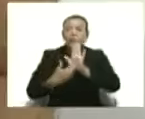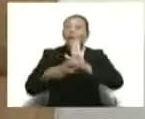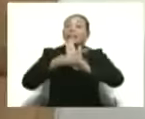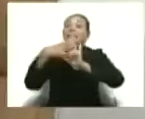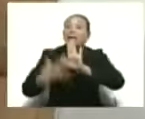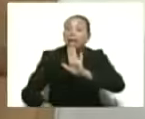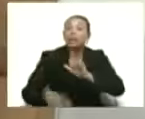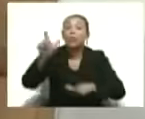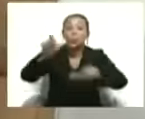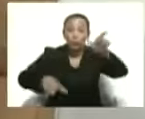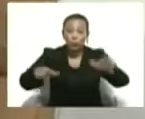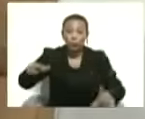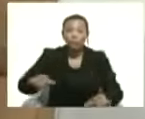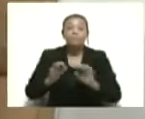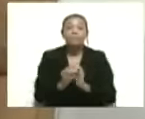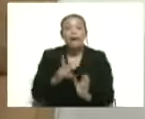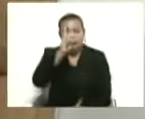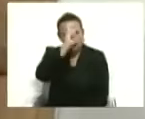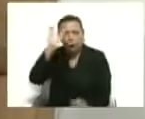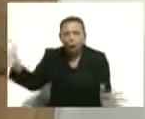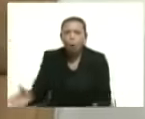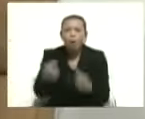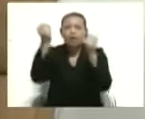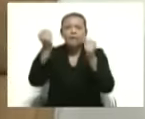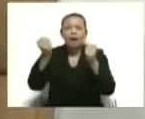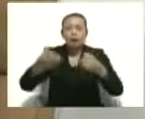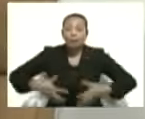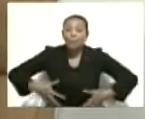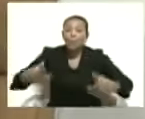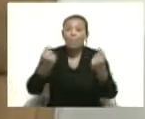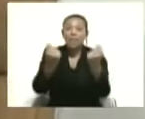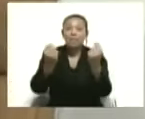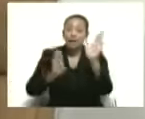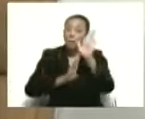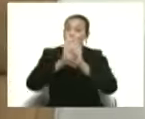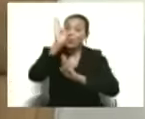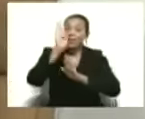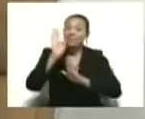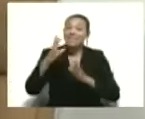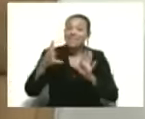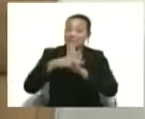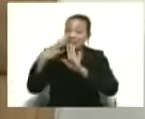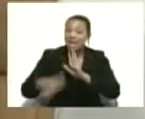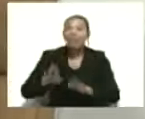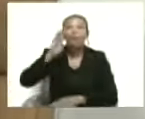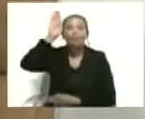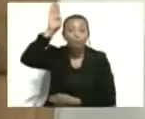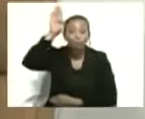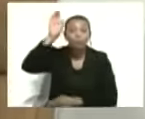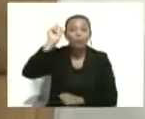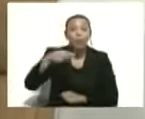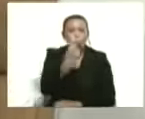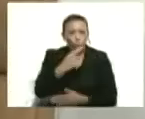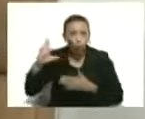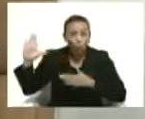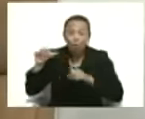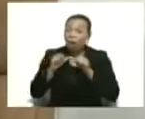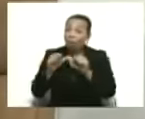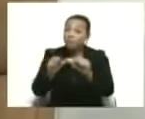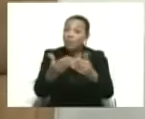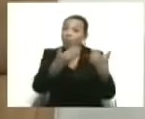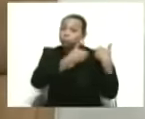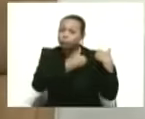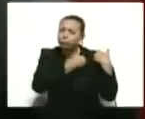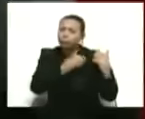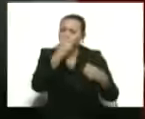derecho de reconquistar la prosperidad, el porvenir y el futuro. Juran continuar